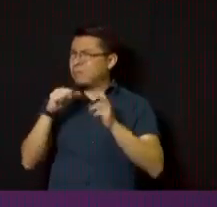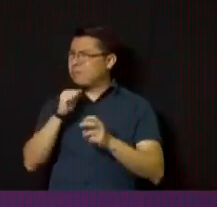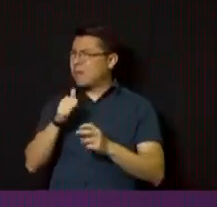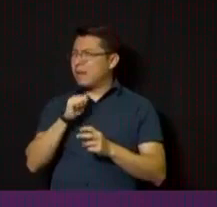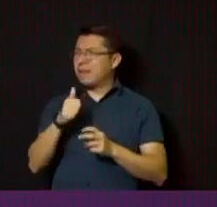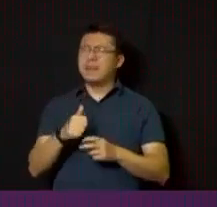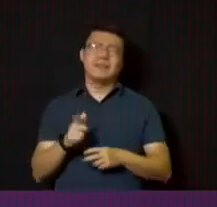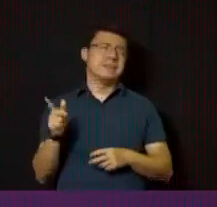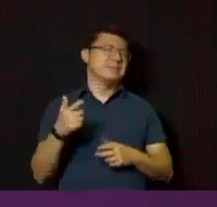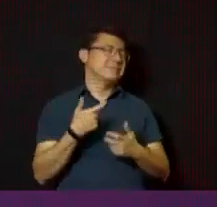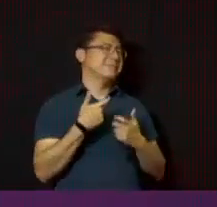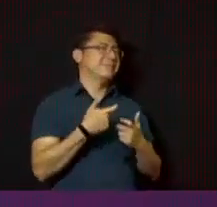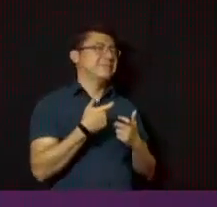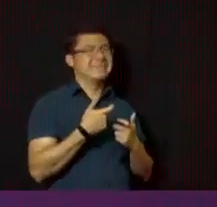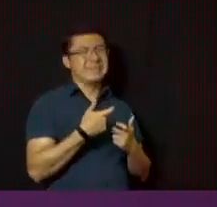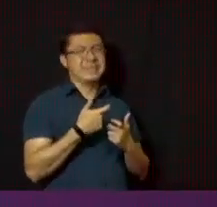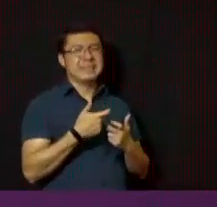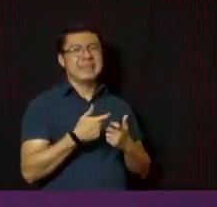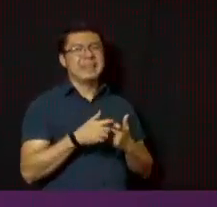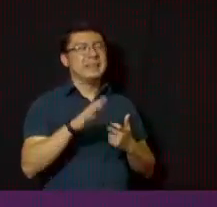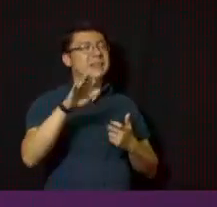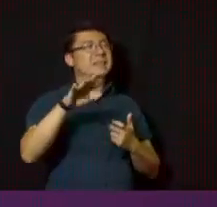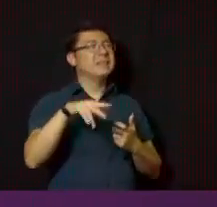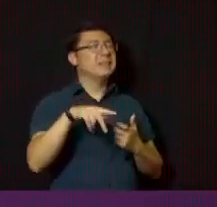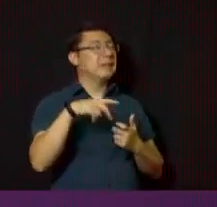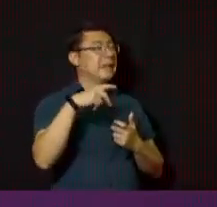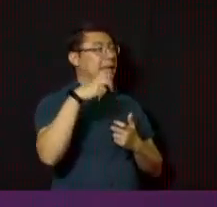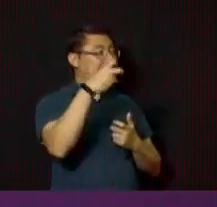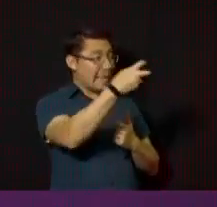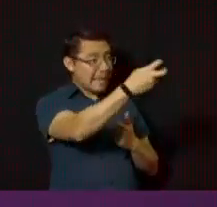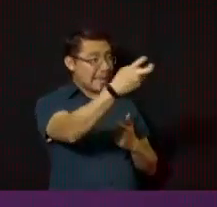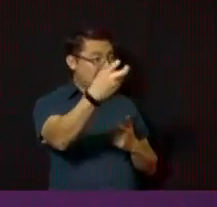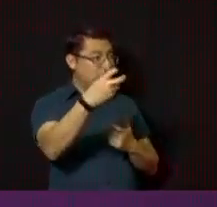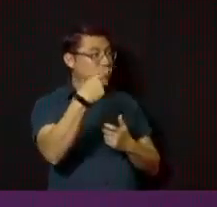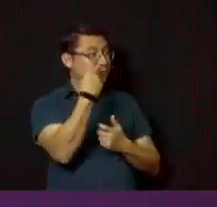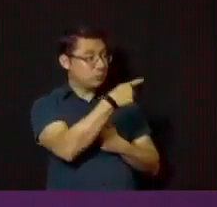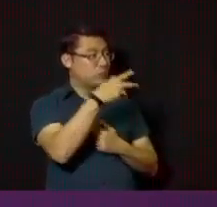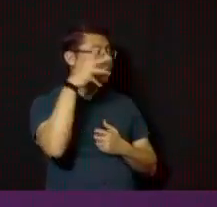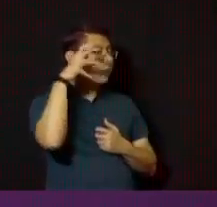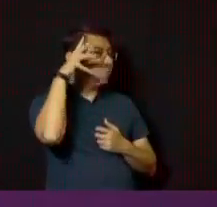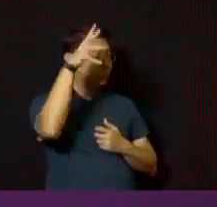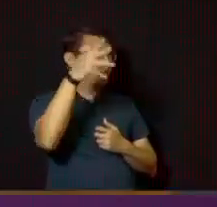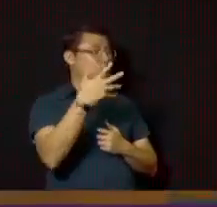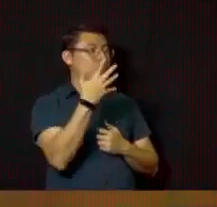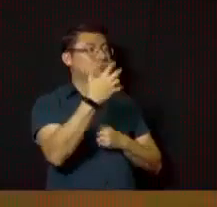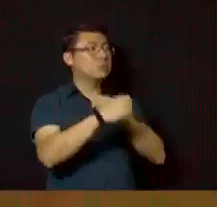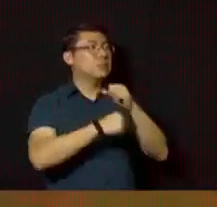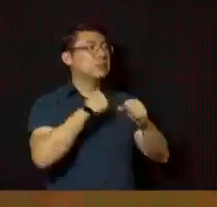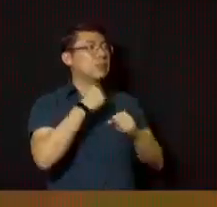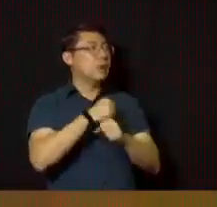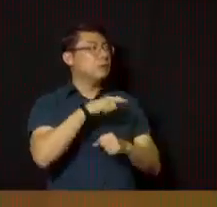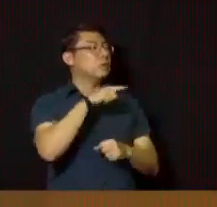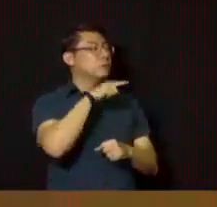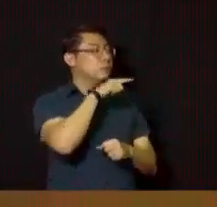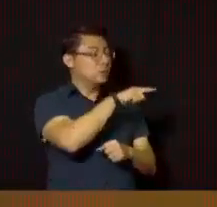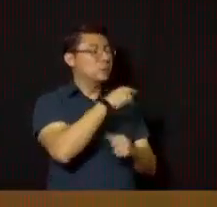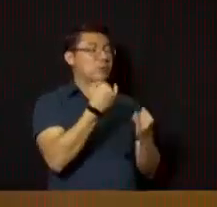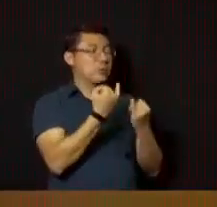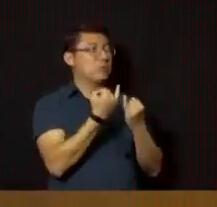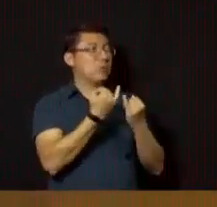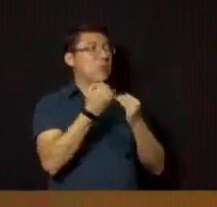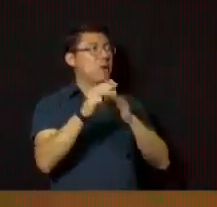reír y me dice, es que ese es tu futuro, Jacinto. Me dice, dentro de 5 años tú vas a estar viajando por el